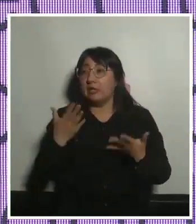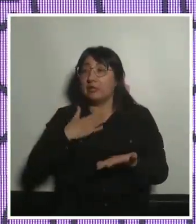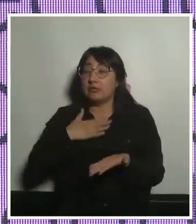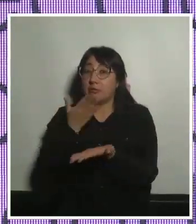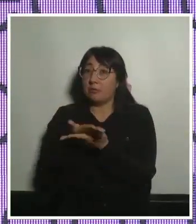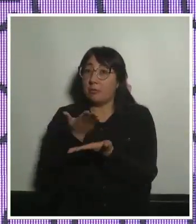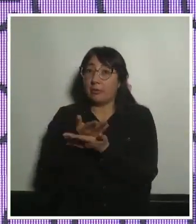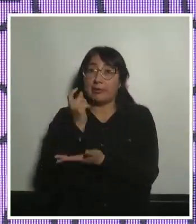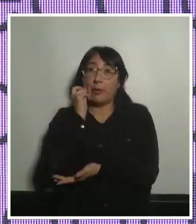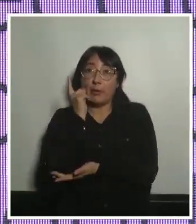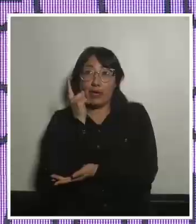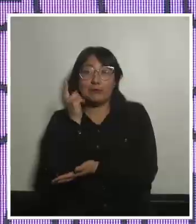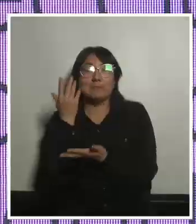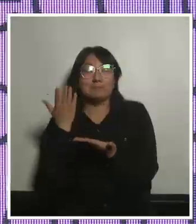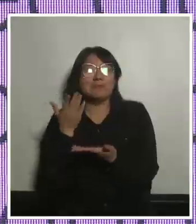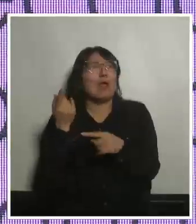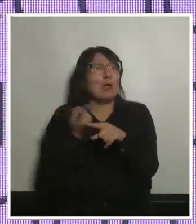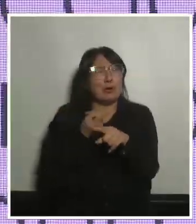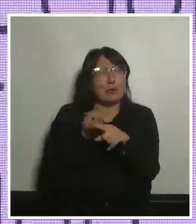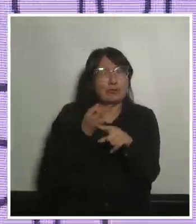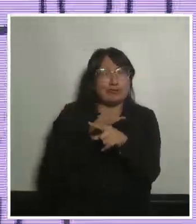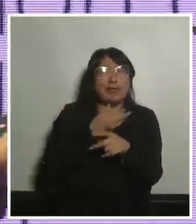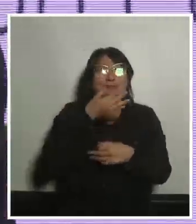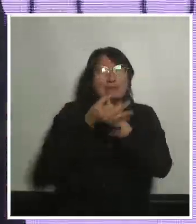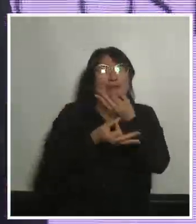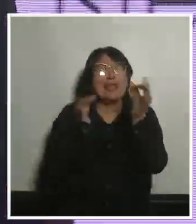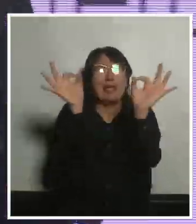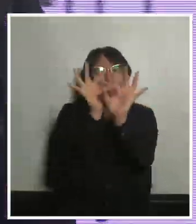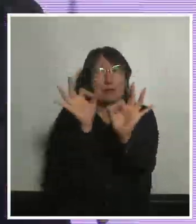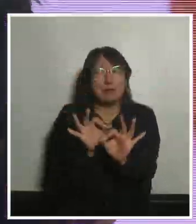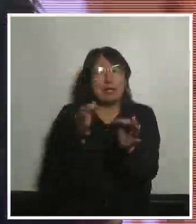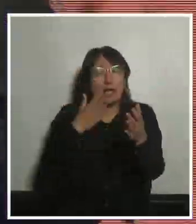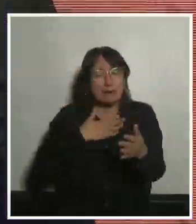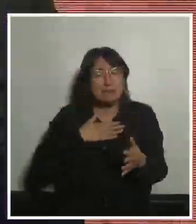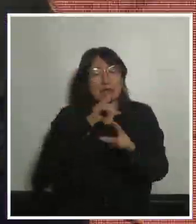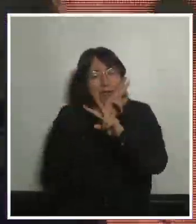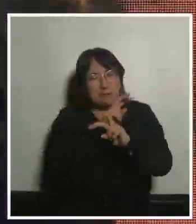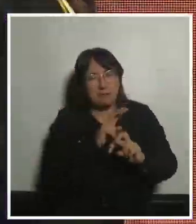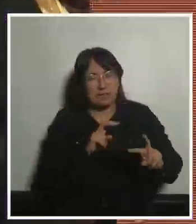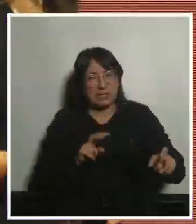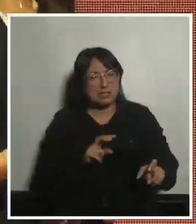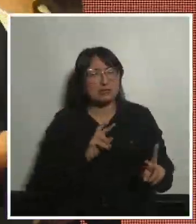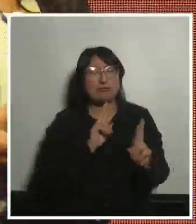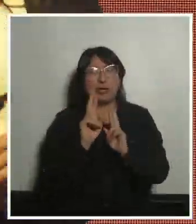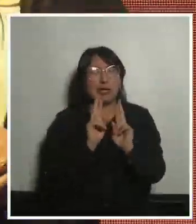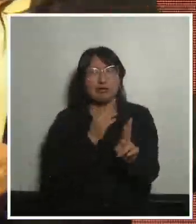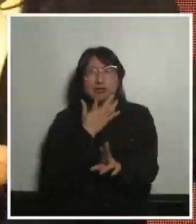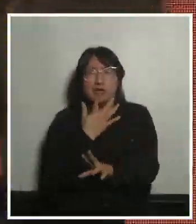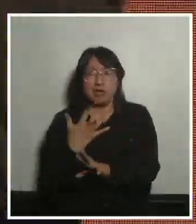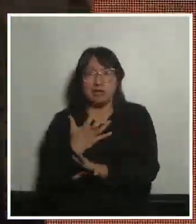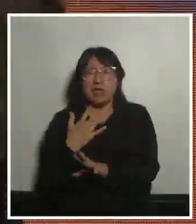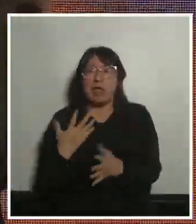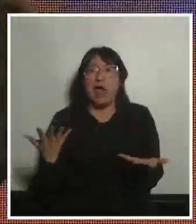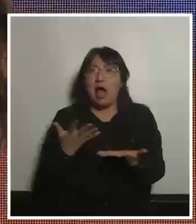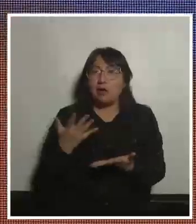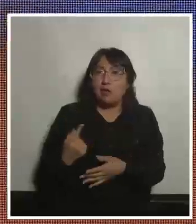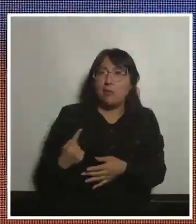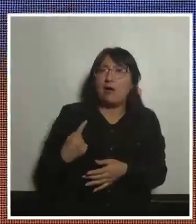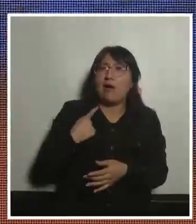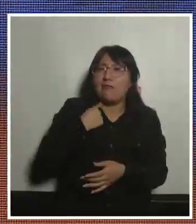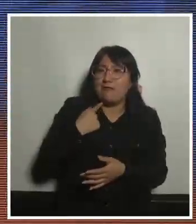es conversarles sobre lo que hemos estado investigando en relación a las afectaciones